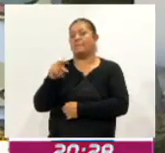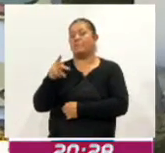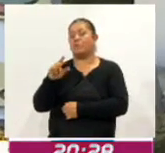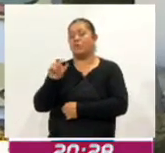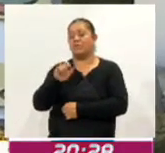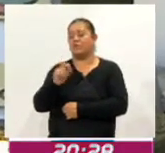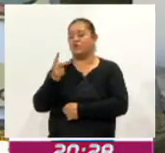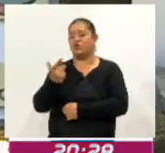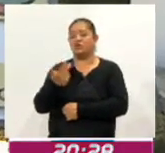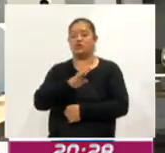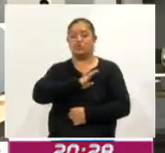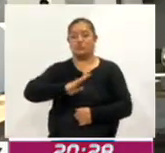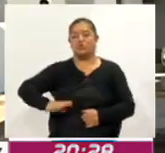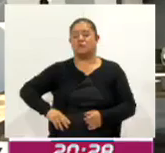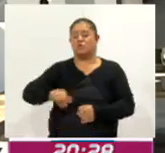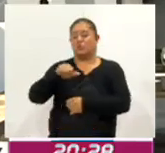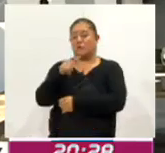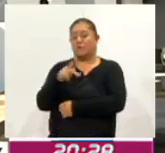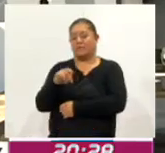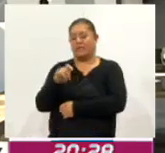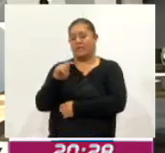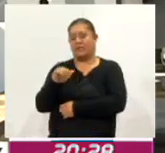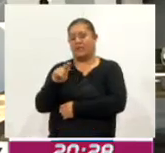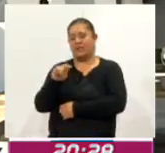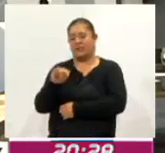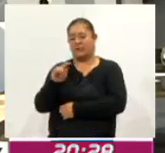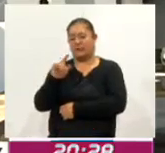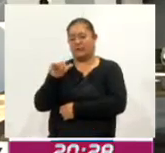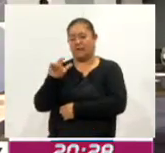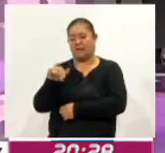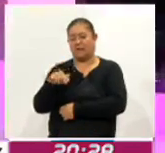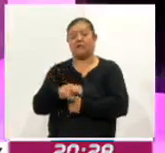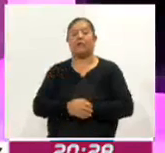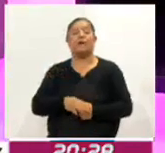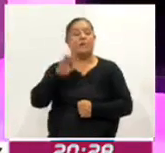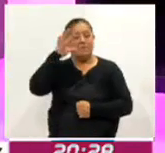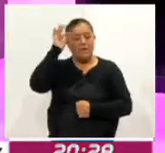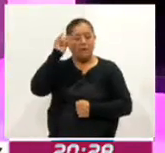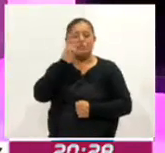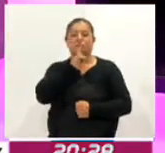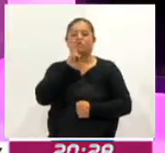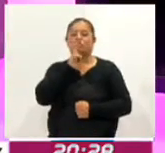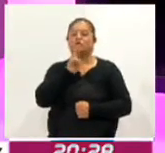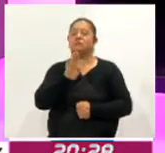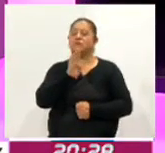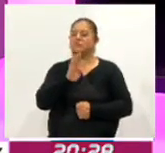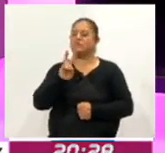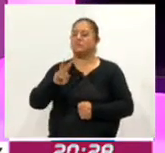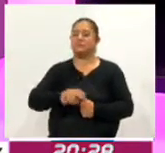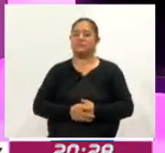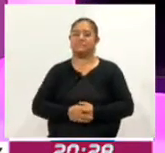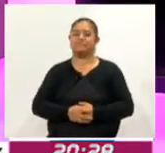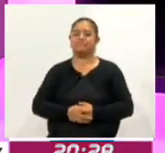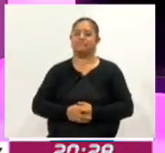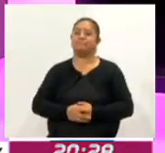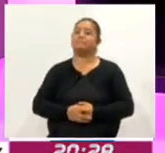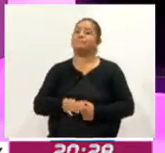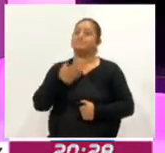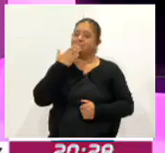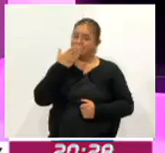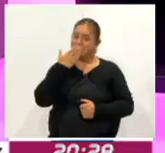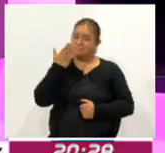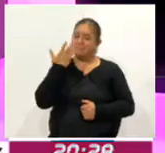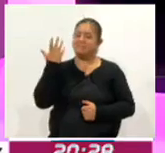el municipio de Apetatitlán. Para Corazid Noticias, Beatriz Vázquez. Y pues bien, ya le comentaba hace